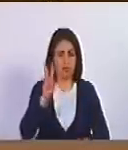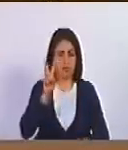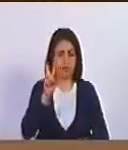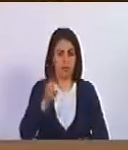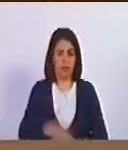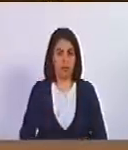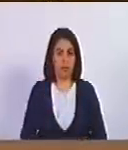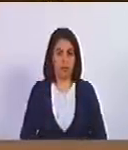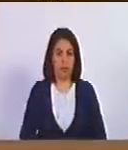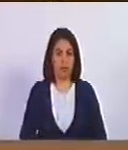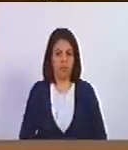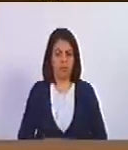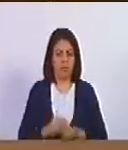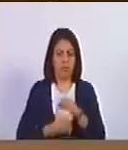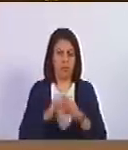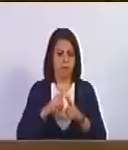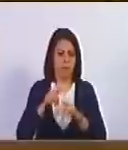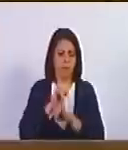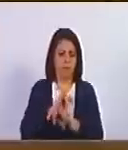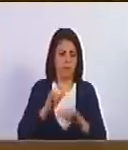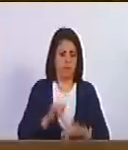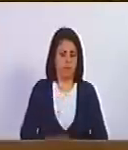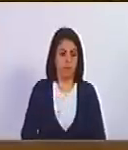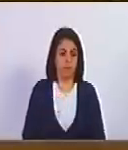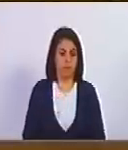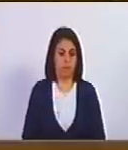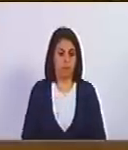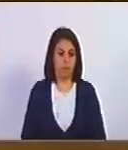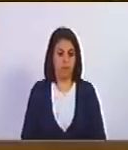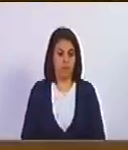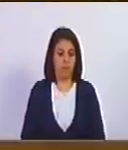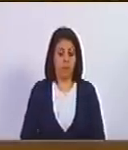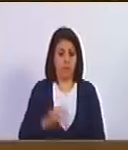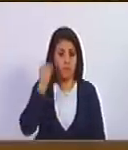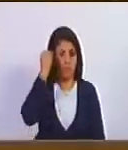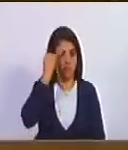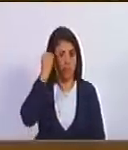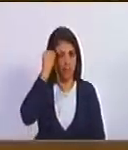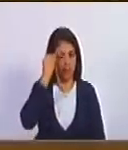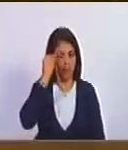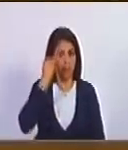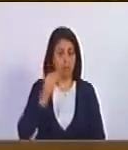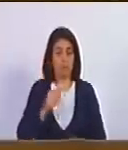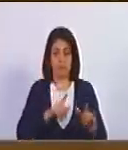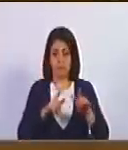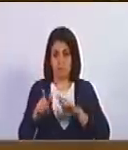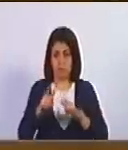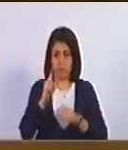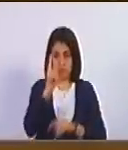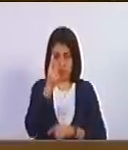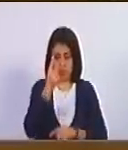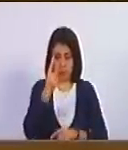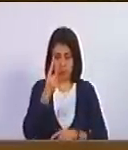Bolivariana de Venezuela. Es todo, señor presidente. En consideración, la disposición final